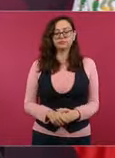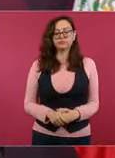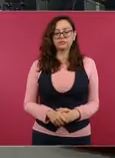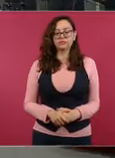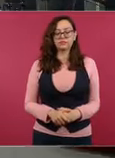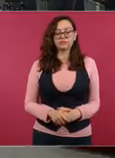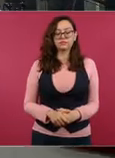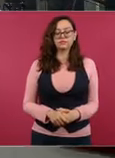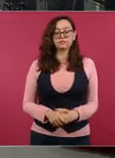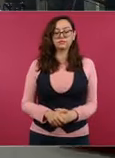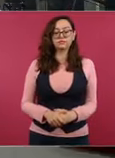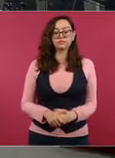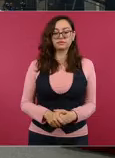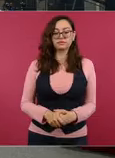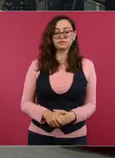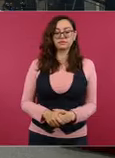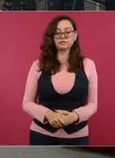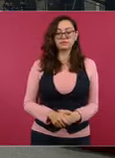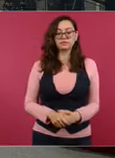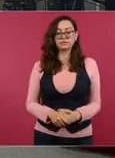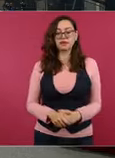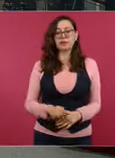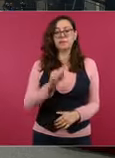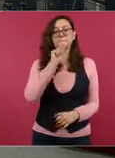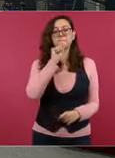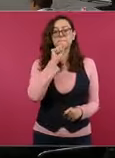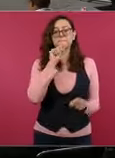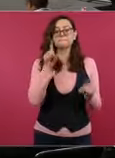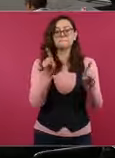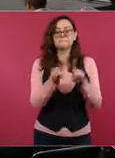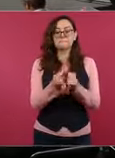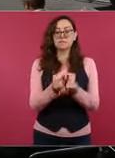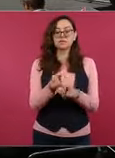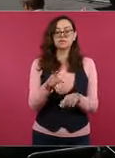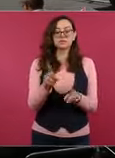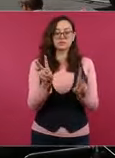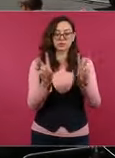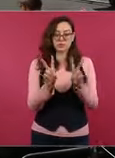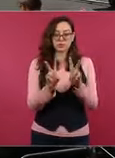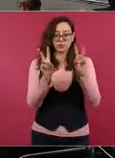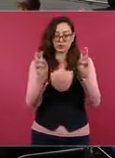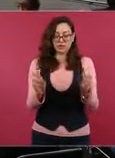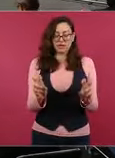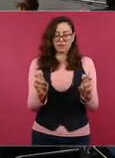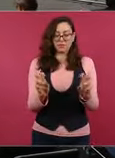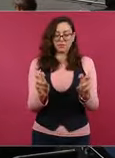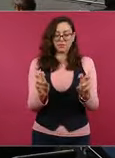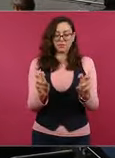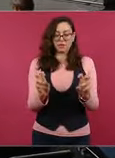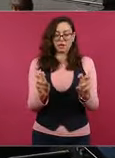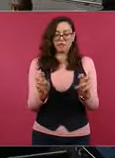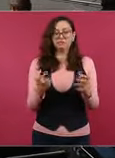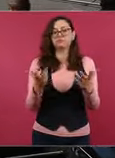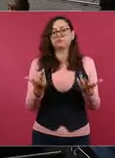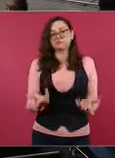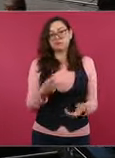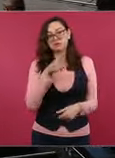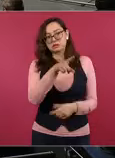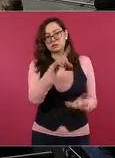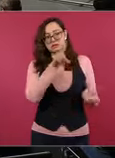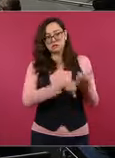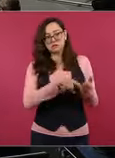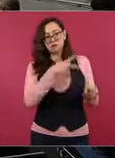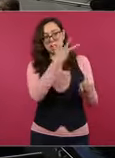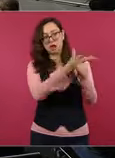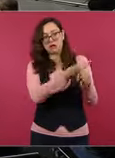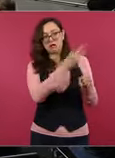en este mismo tema, presidente, ¿qué hará su gobierno para seguir renovando las instalaciones? Porque ya ve